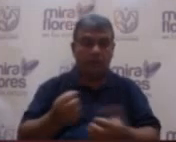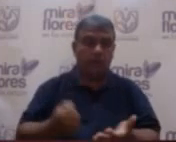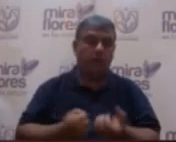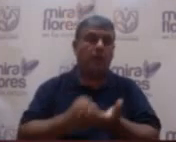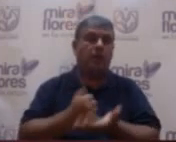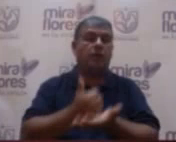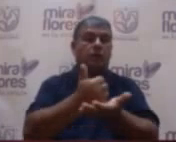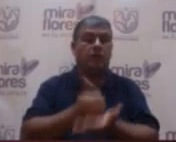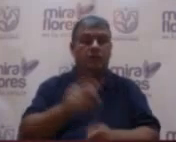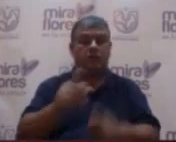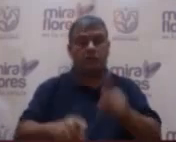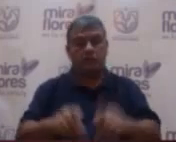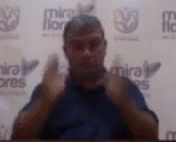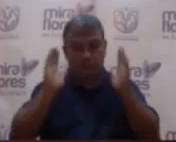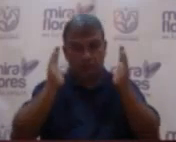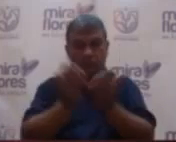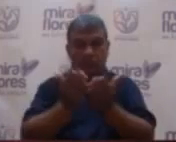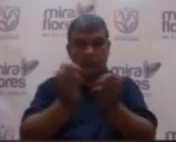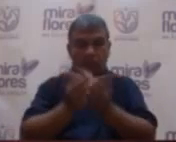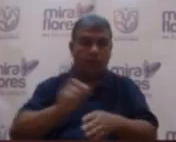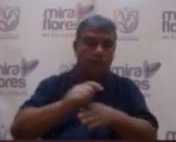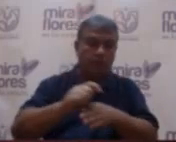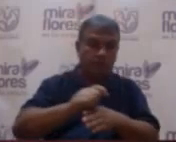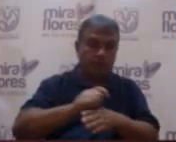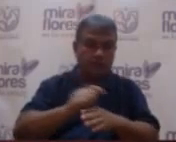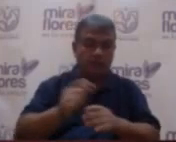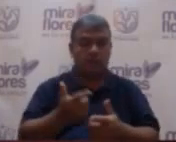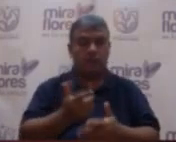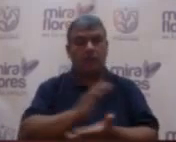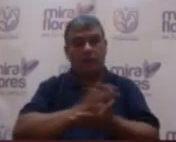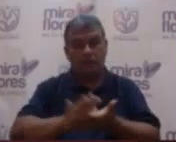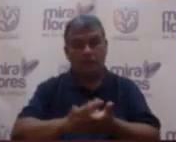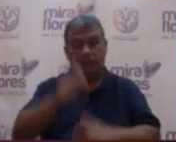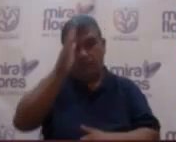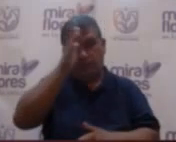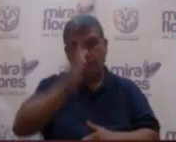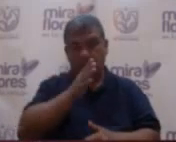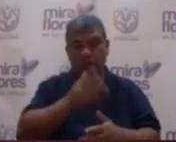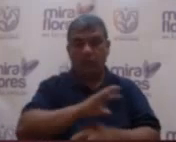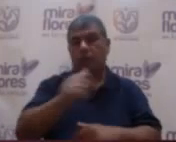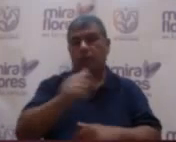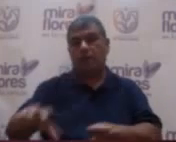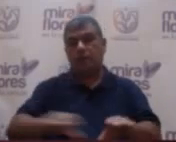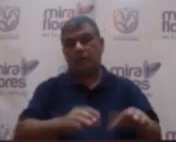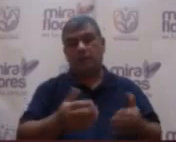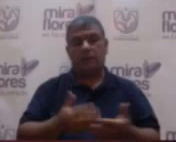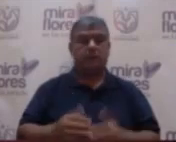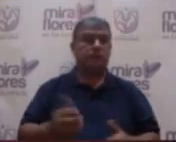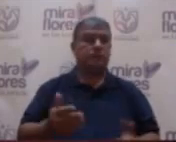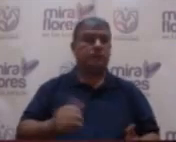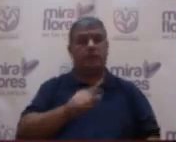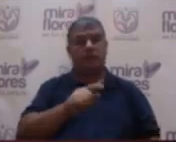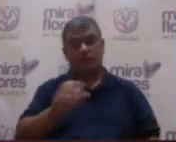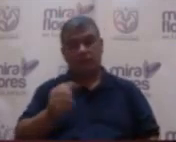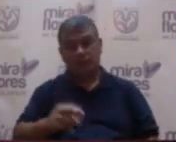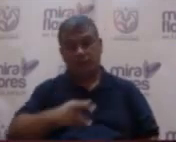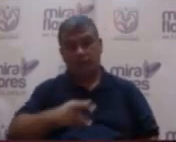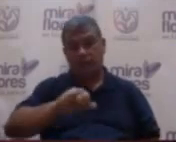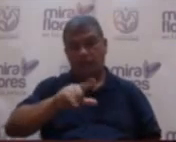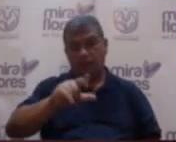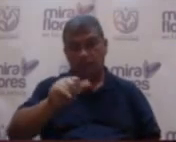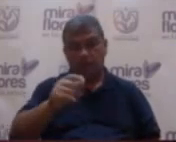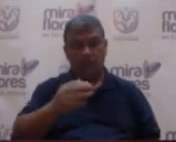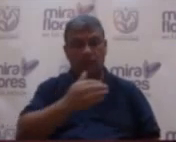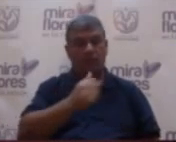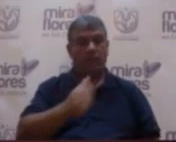con autismo, como los talleres gratuitos para padres y profesores, entre otras actividades. Atentamente, Milagro Mamón, presidenta de